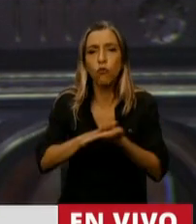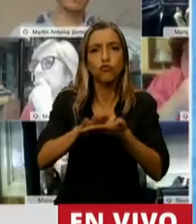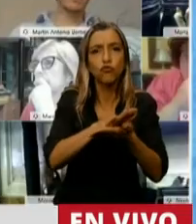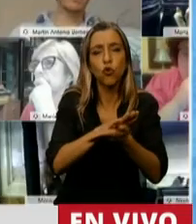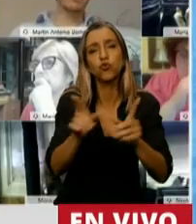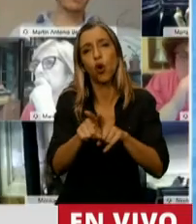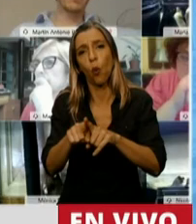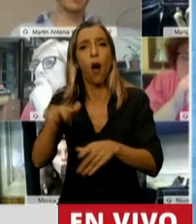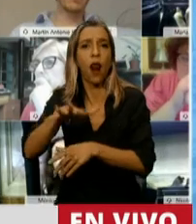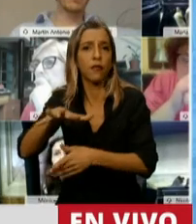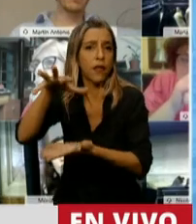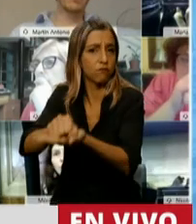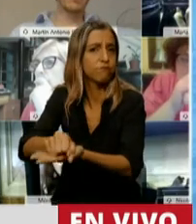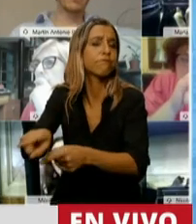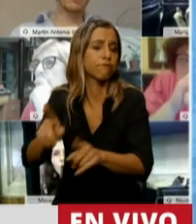Yo diría que son 3.